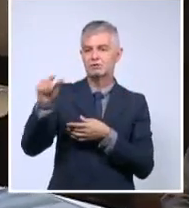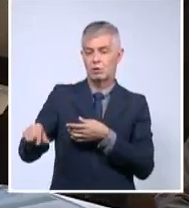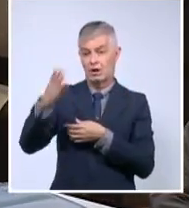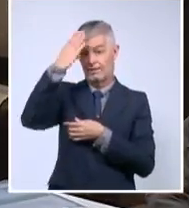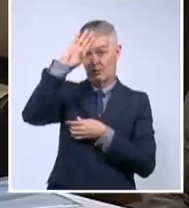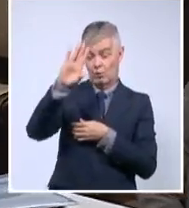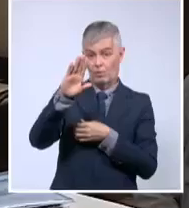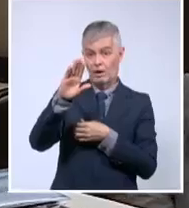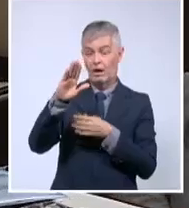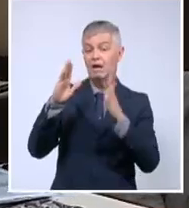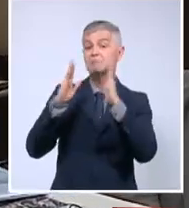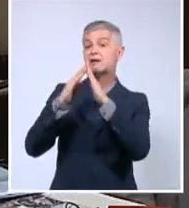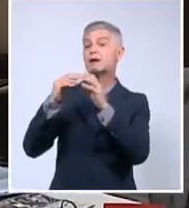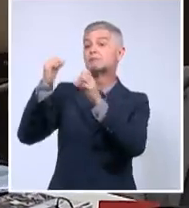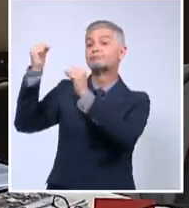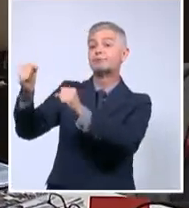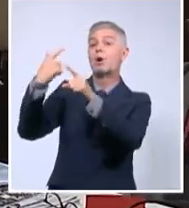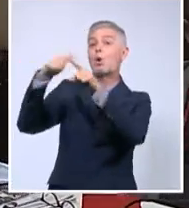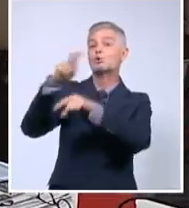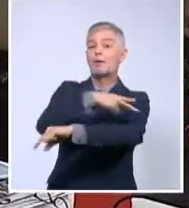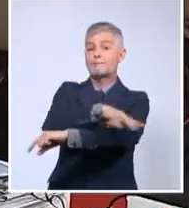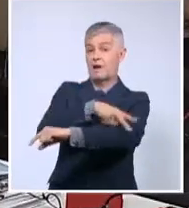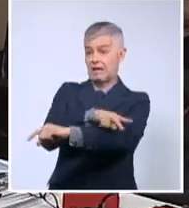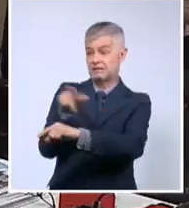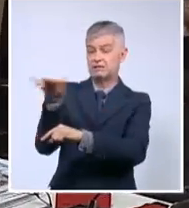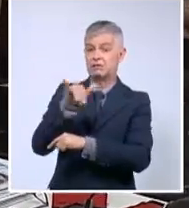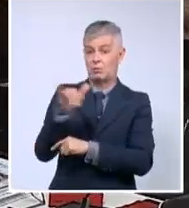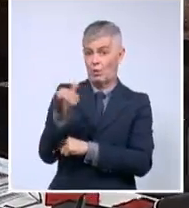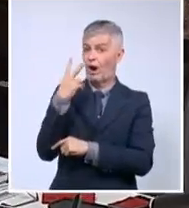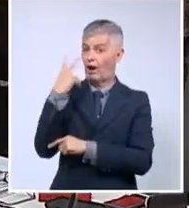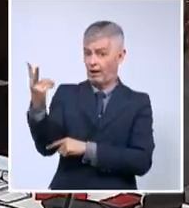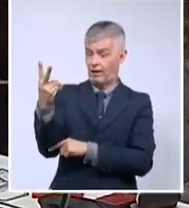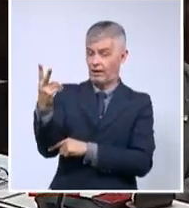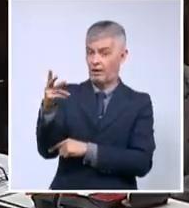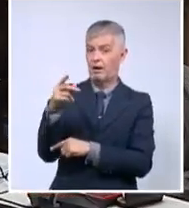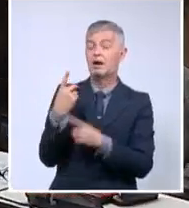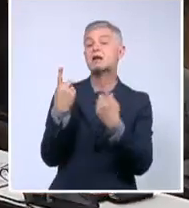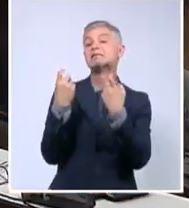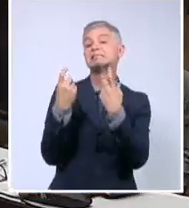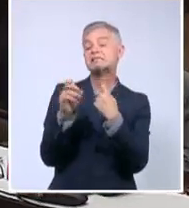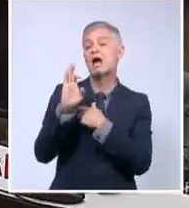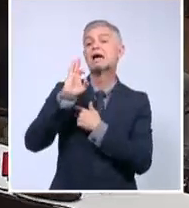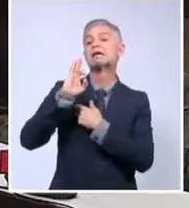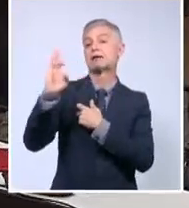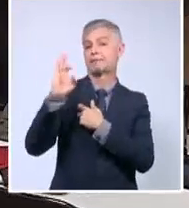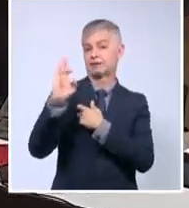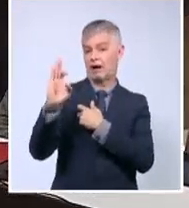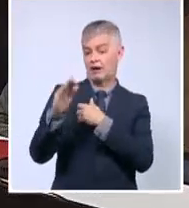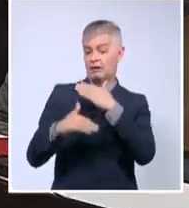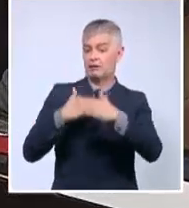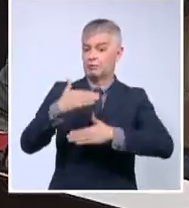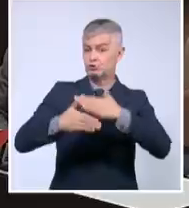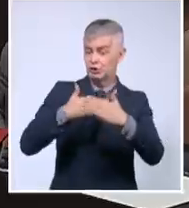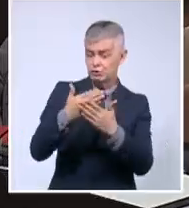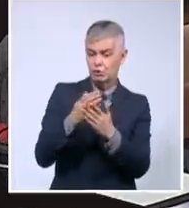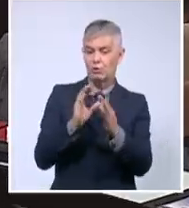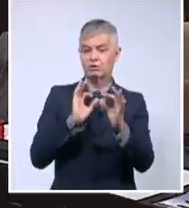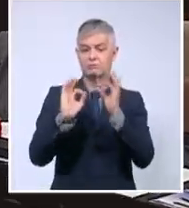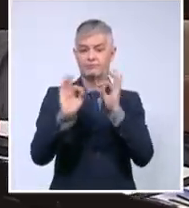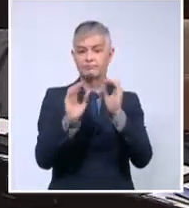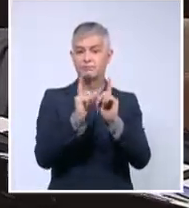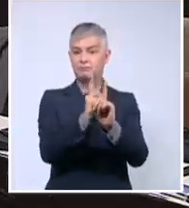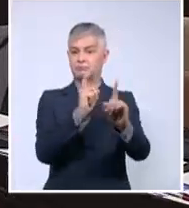exterior. Con ese propósito y ante la necesidad de respetar rigurosos protocolos de protección y distanciamiento